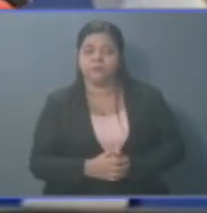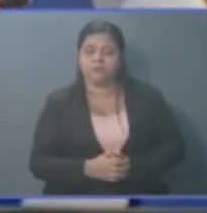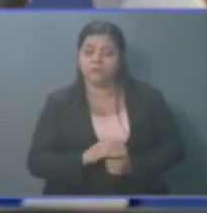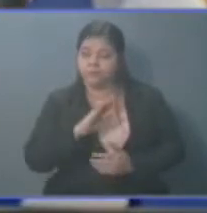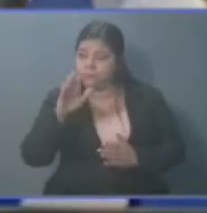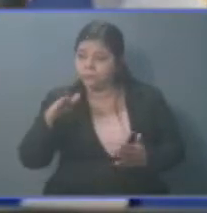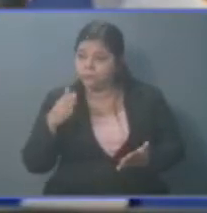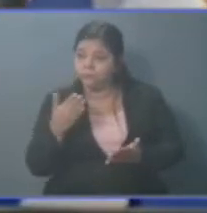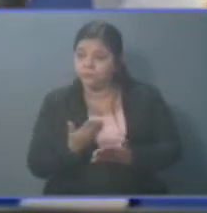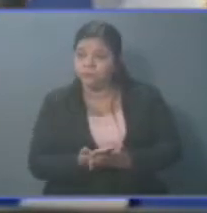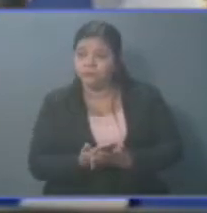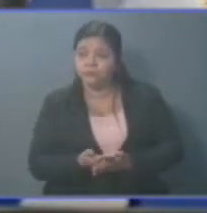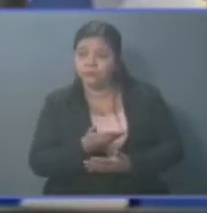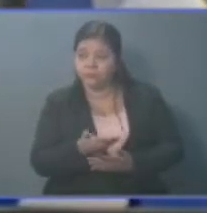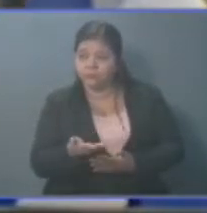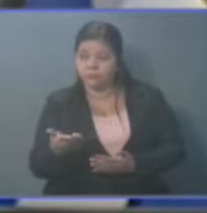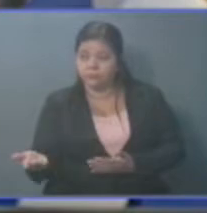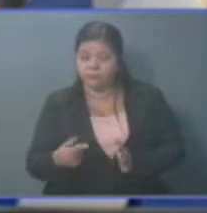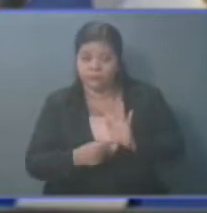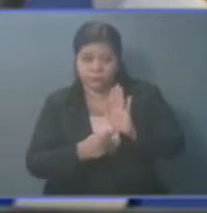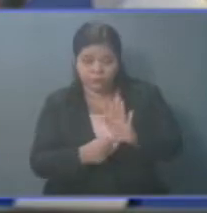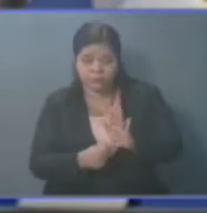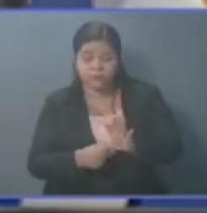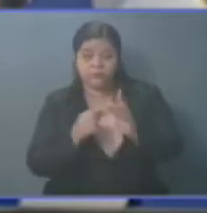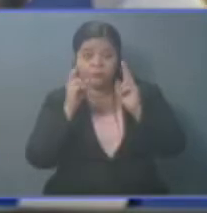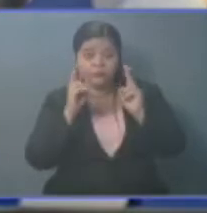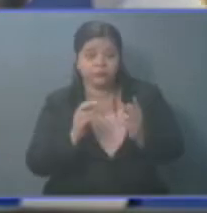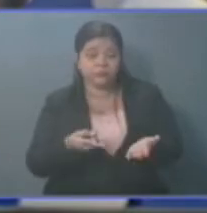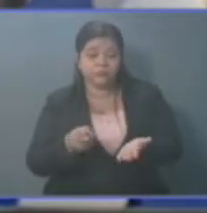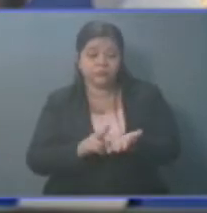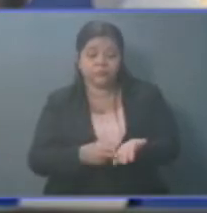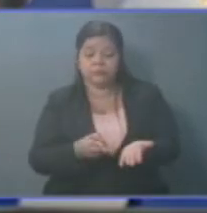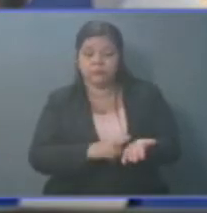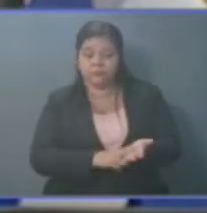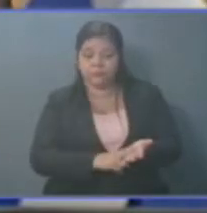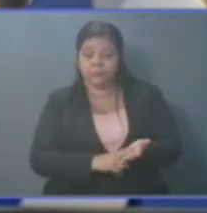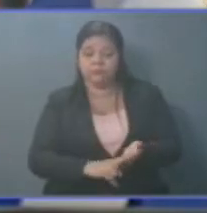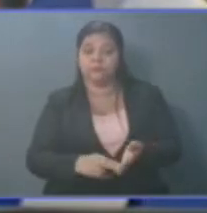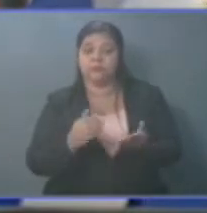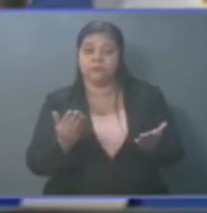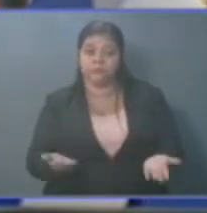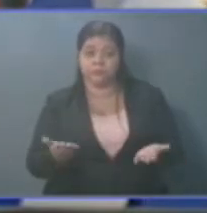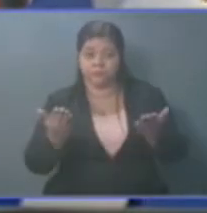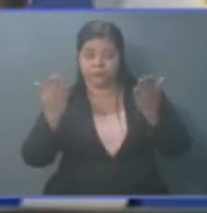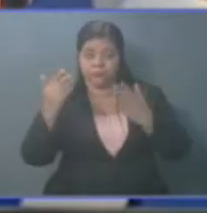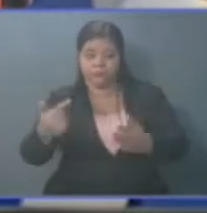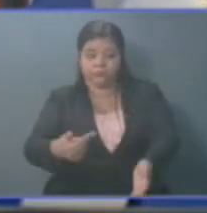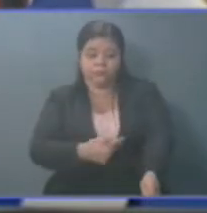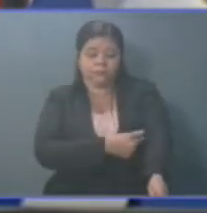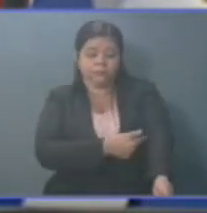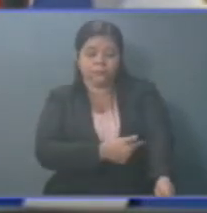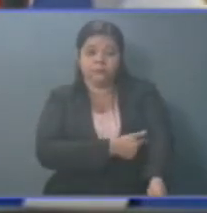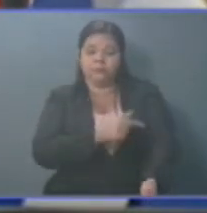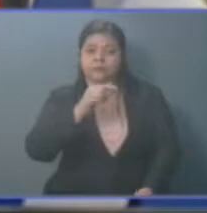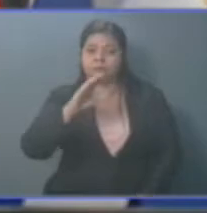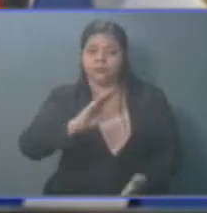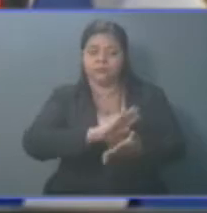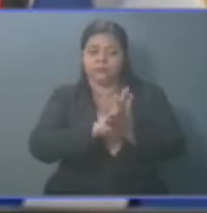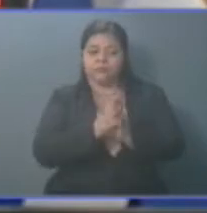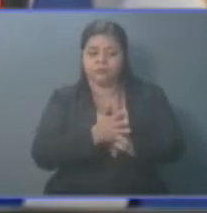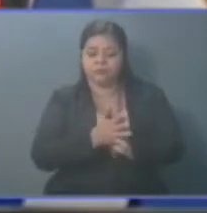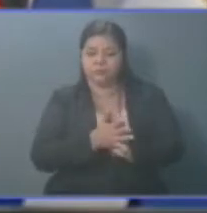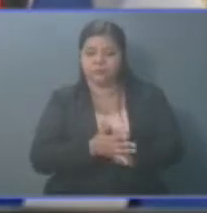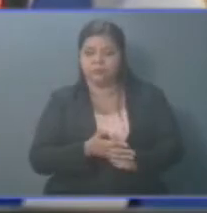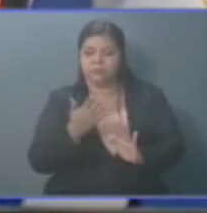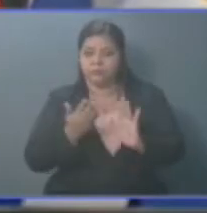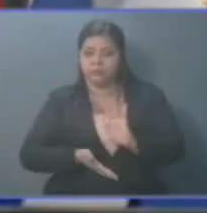Todo lo que ha circulado sobre esas contrataciones para el famoso hospital de Circo, que no